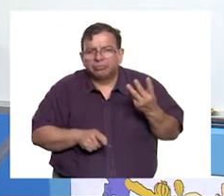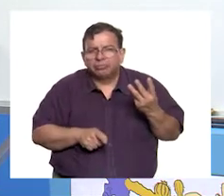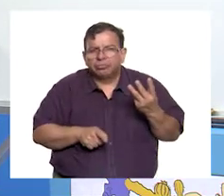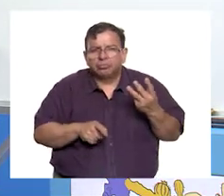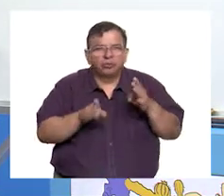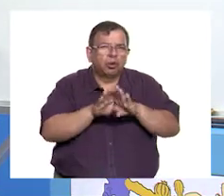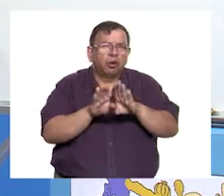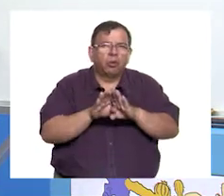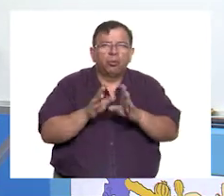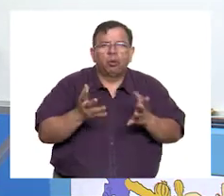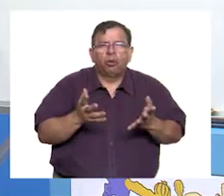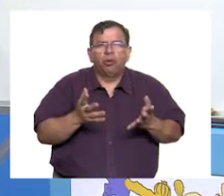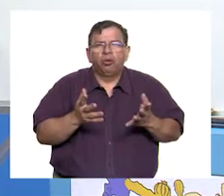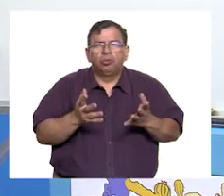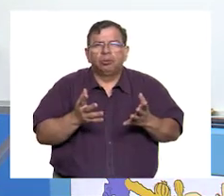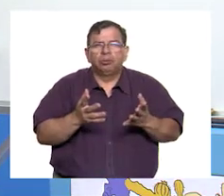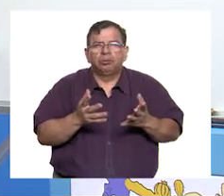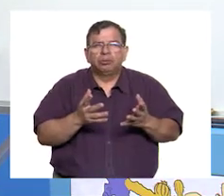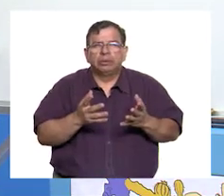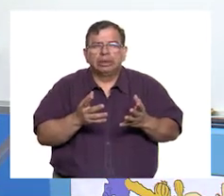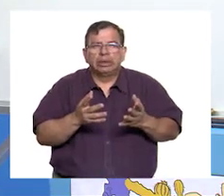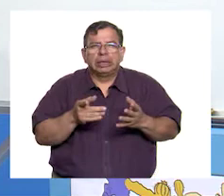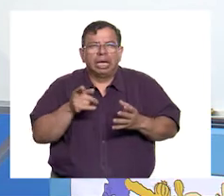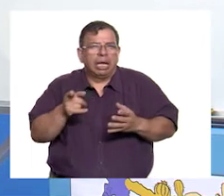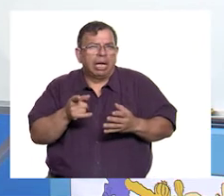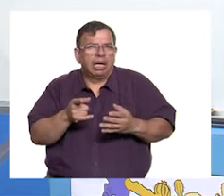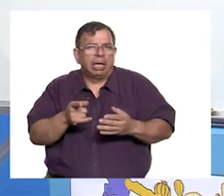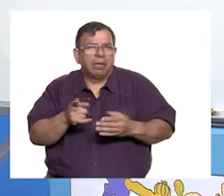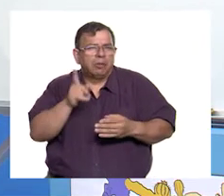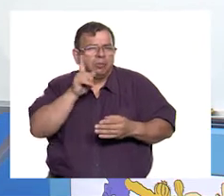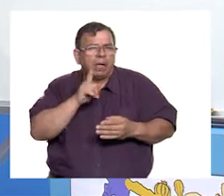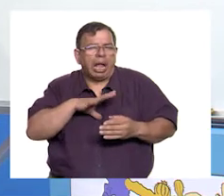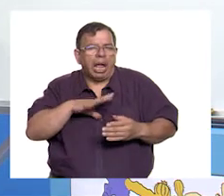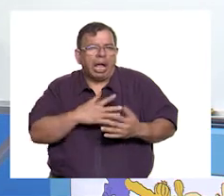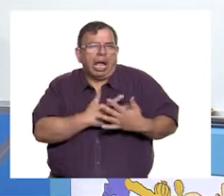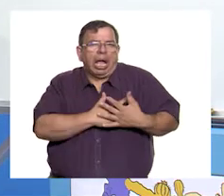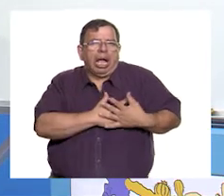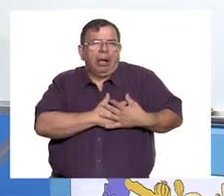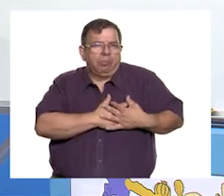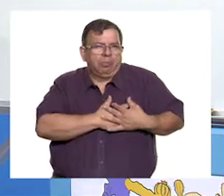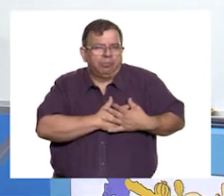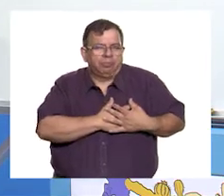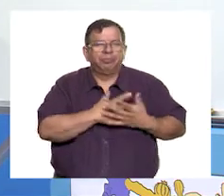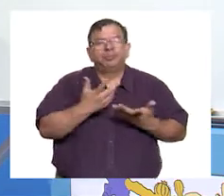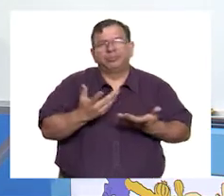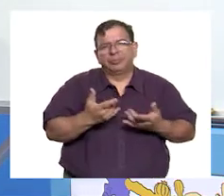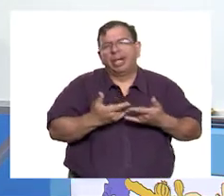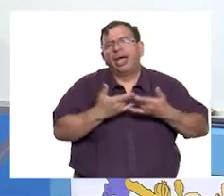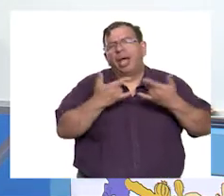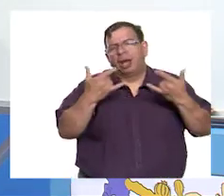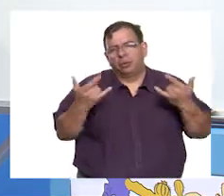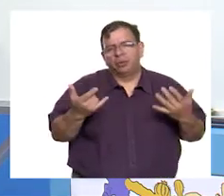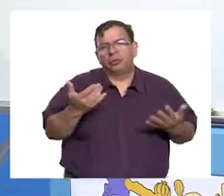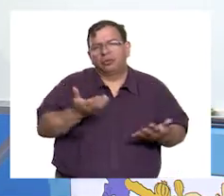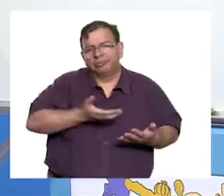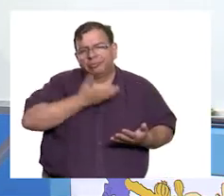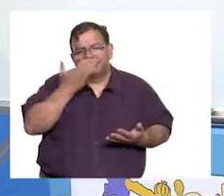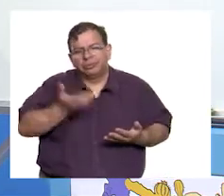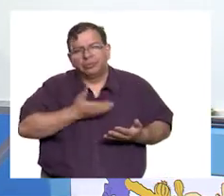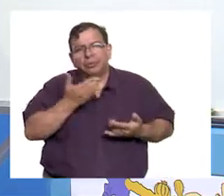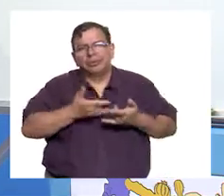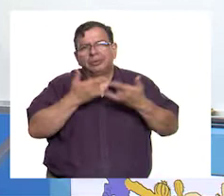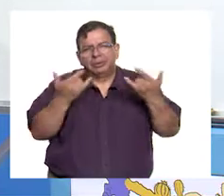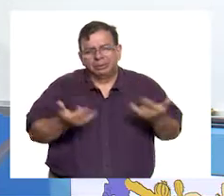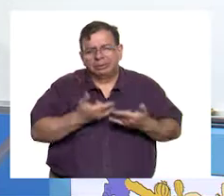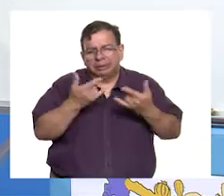la función del ser amado de la protagonista? Este es un papel recurrente en los cuentos tradicionales y en muchos